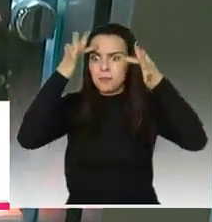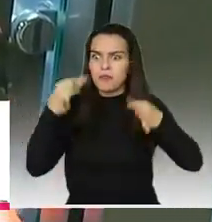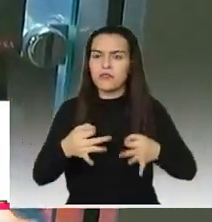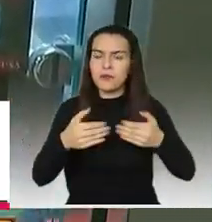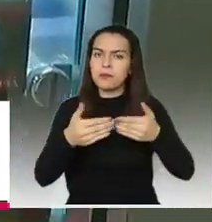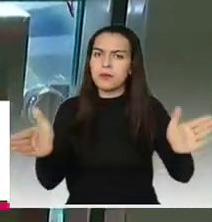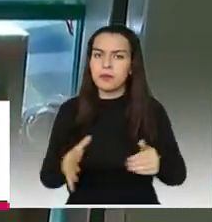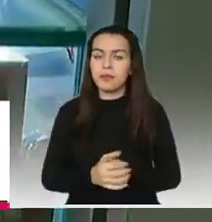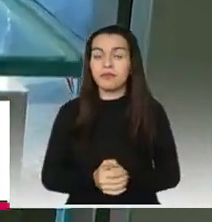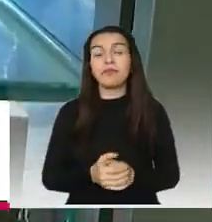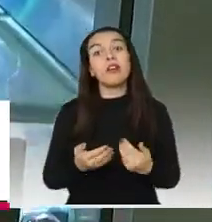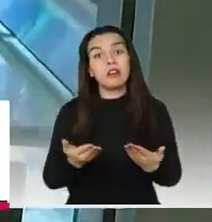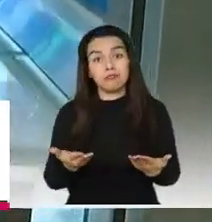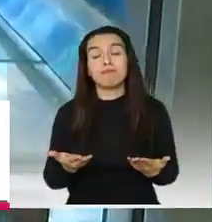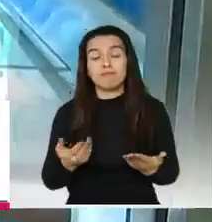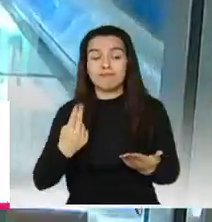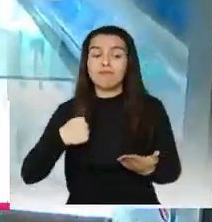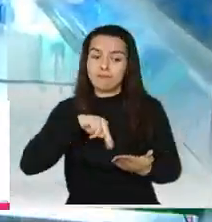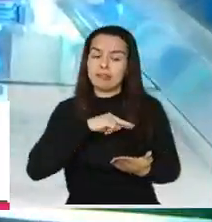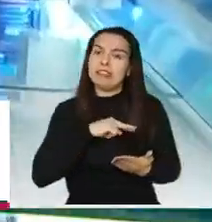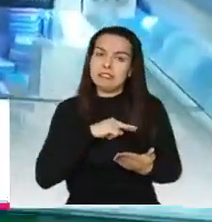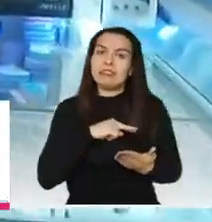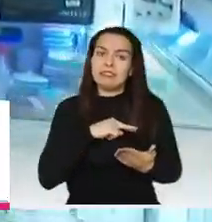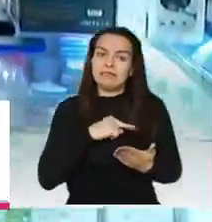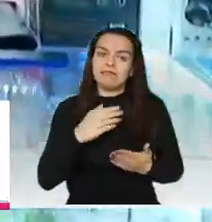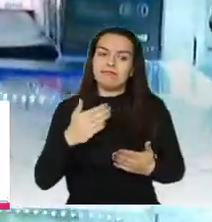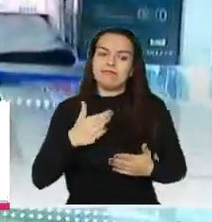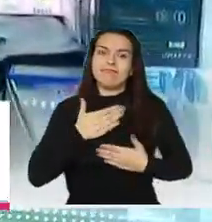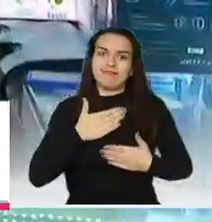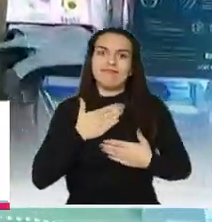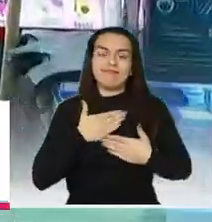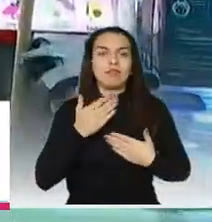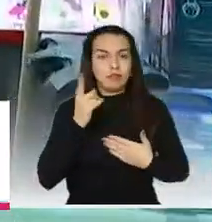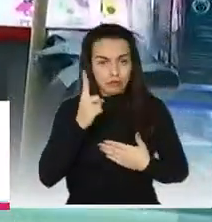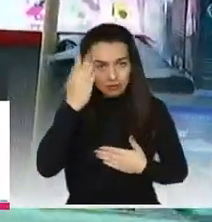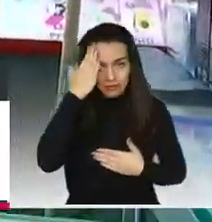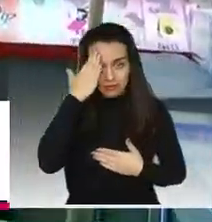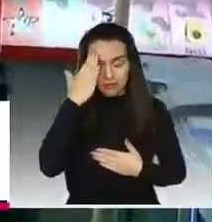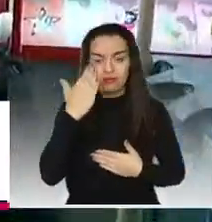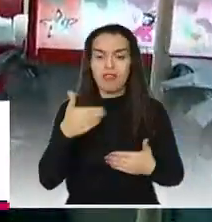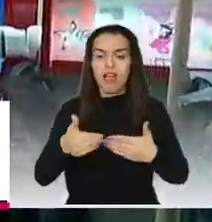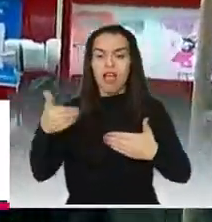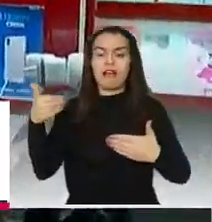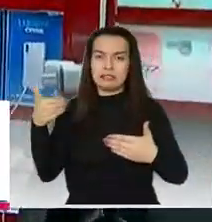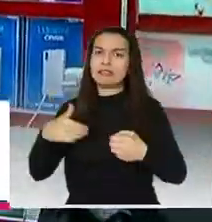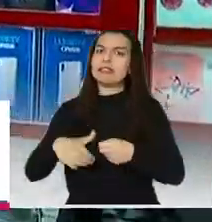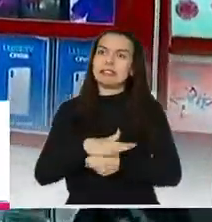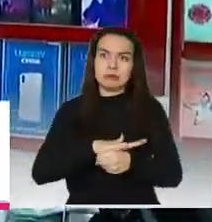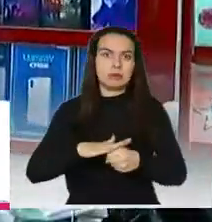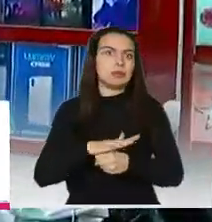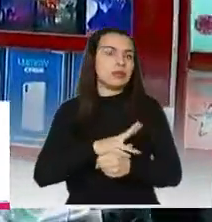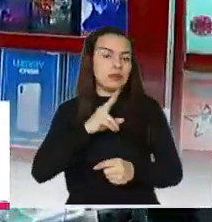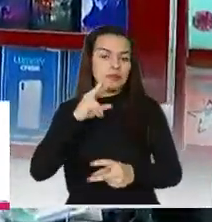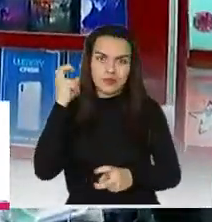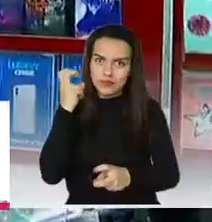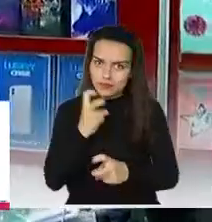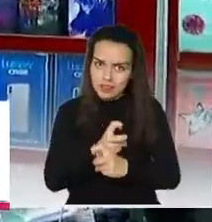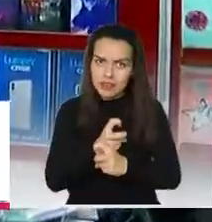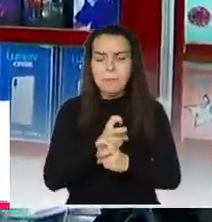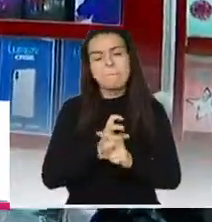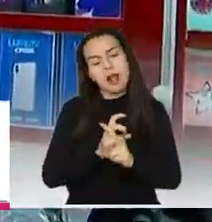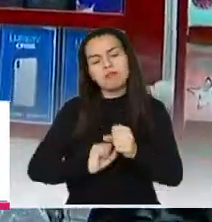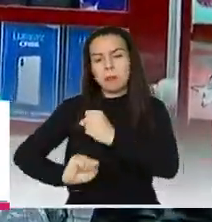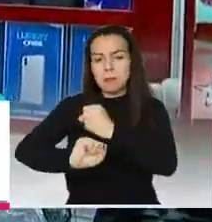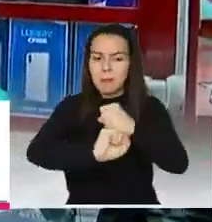que, como no es secreto para nadie, pasamos por un momento bastante difícil, pero con la ayuda de todos vamos a ir adelante. Bueno, muy